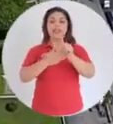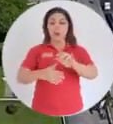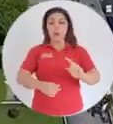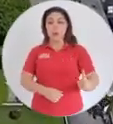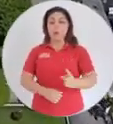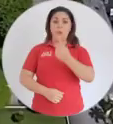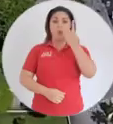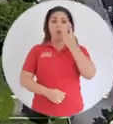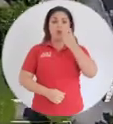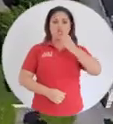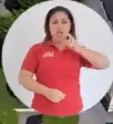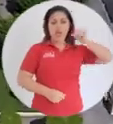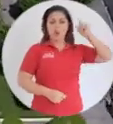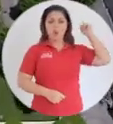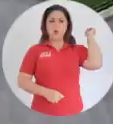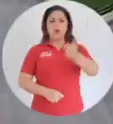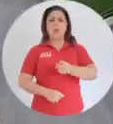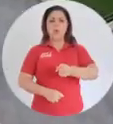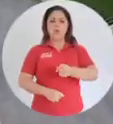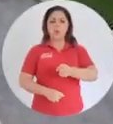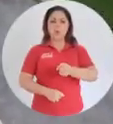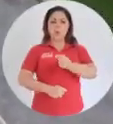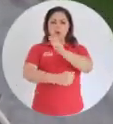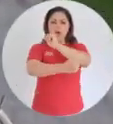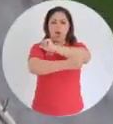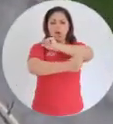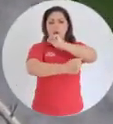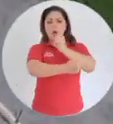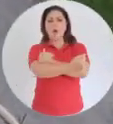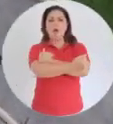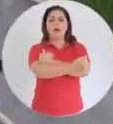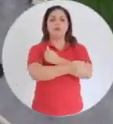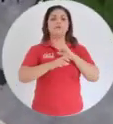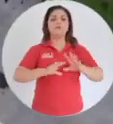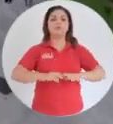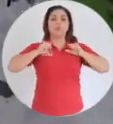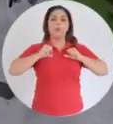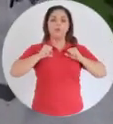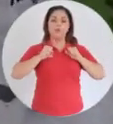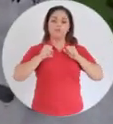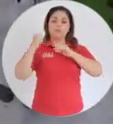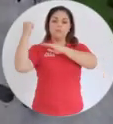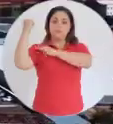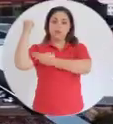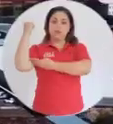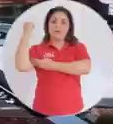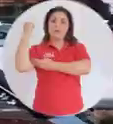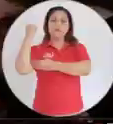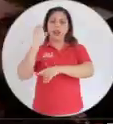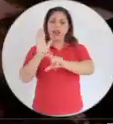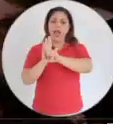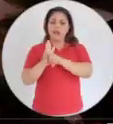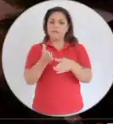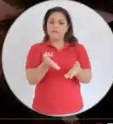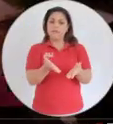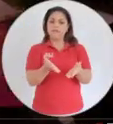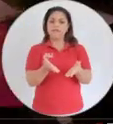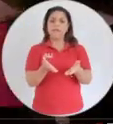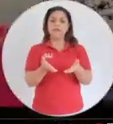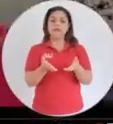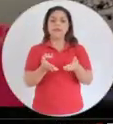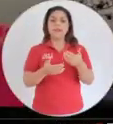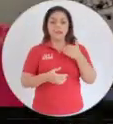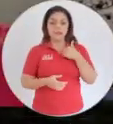unipersonal, autoritario, se haya tomado el poder legalmente, incluso que